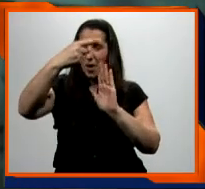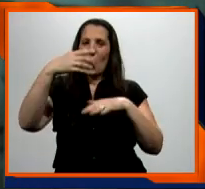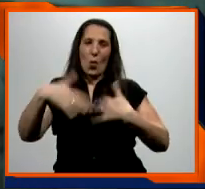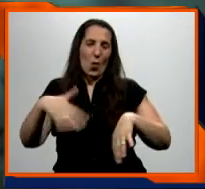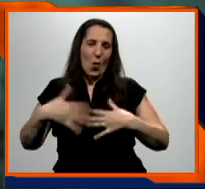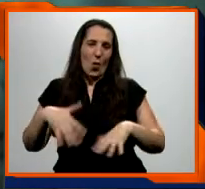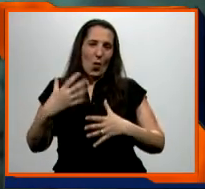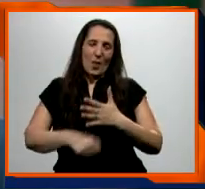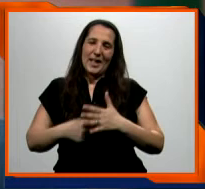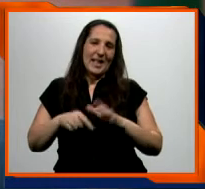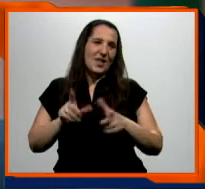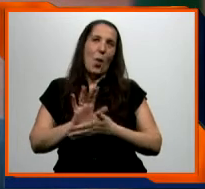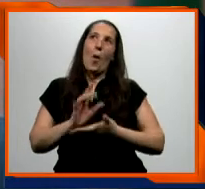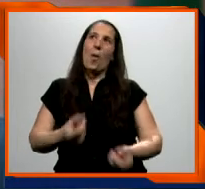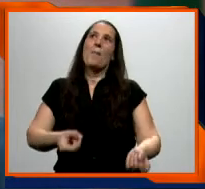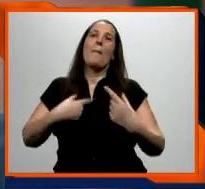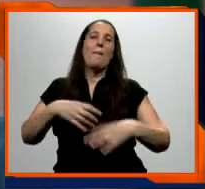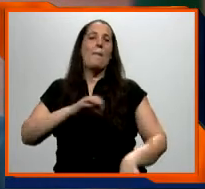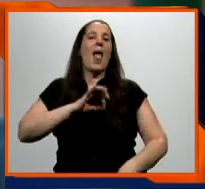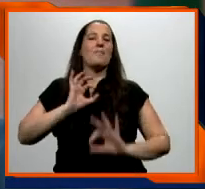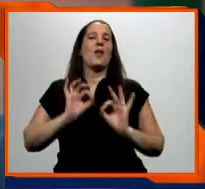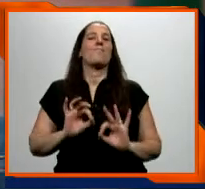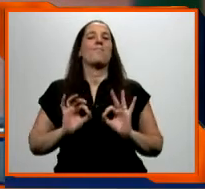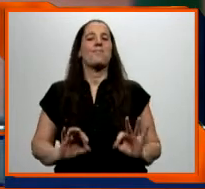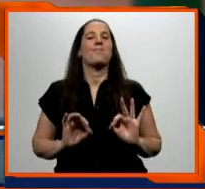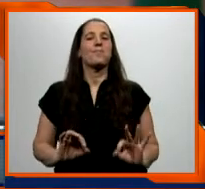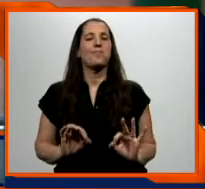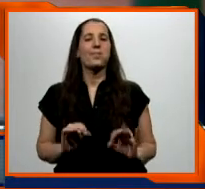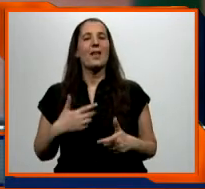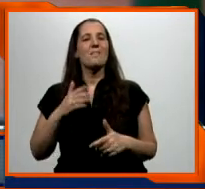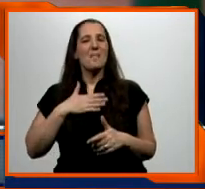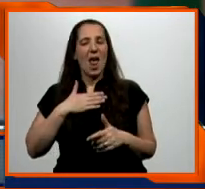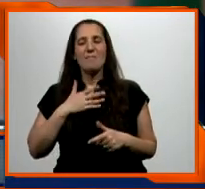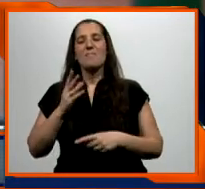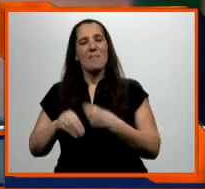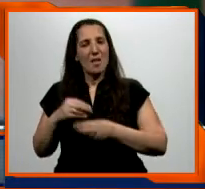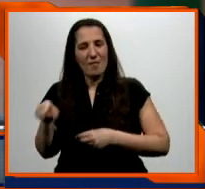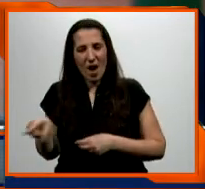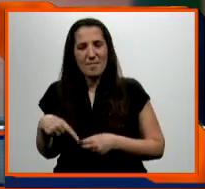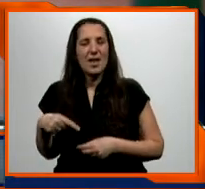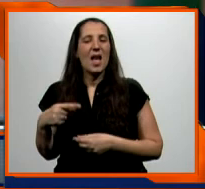la coronación a todo el sacrificio de varios años mío, de mi familia, de mi entrenador, de los que me